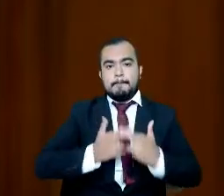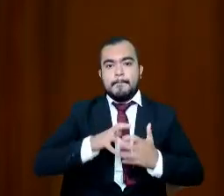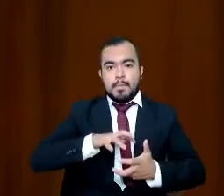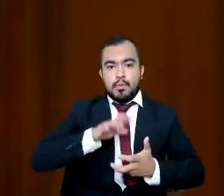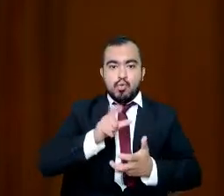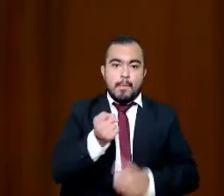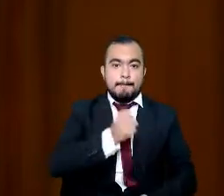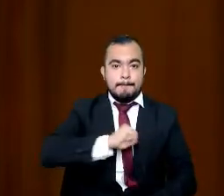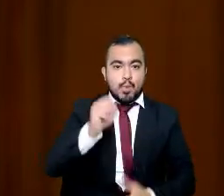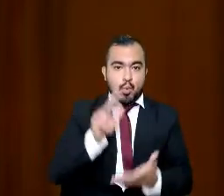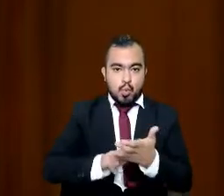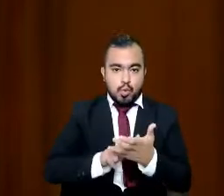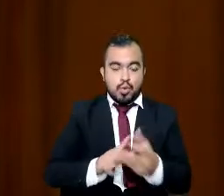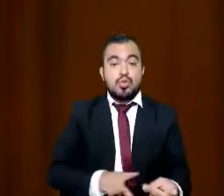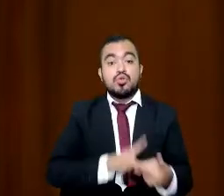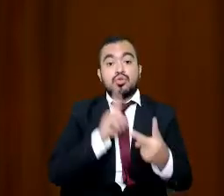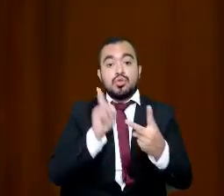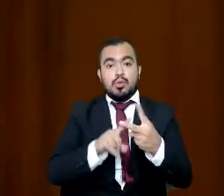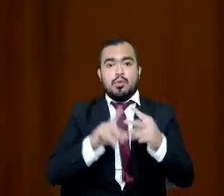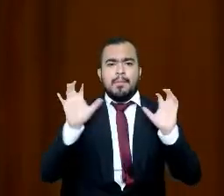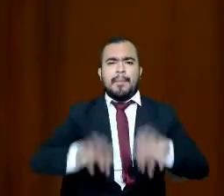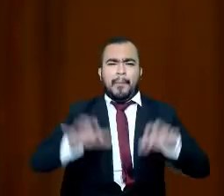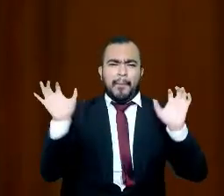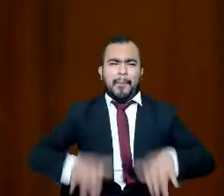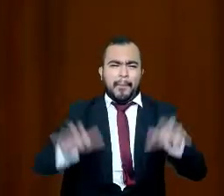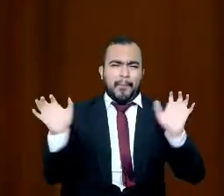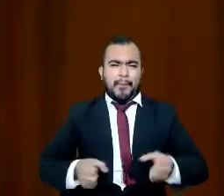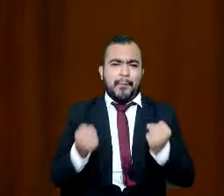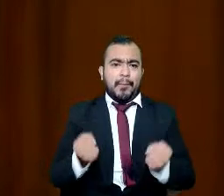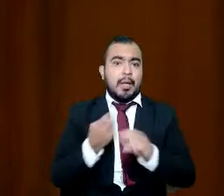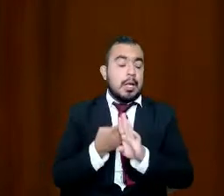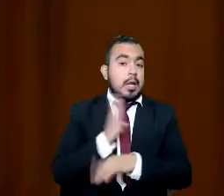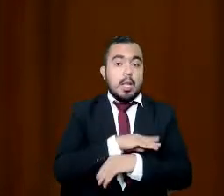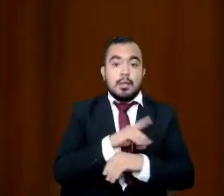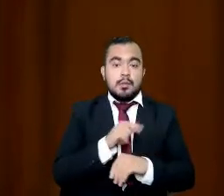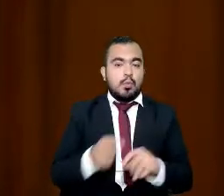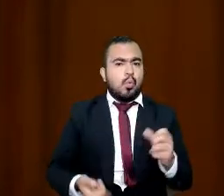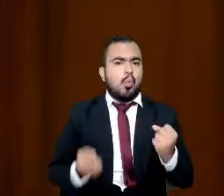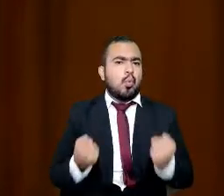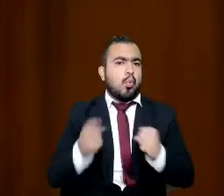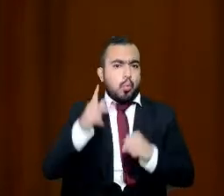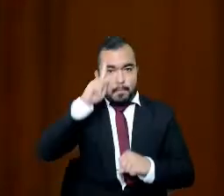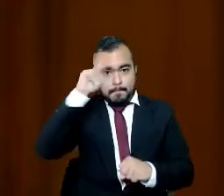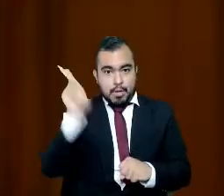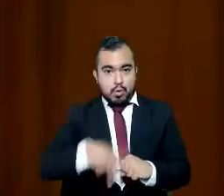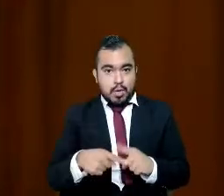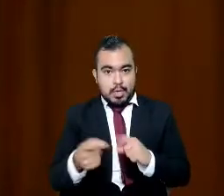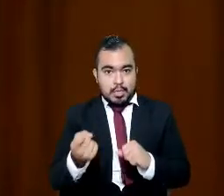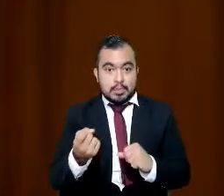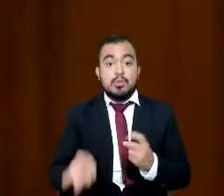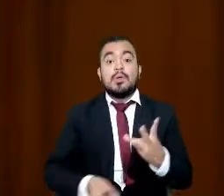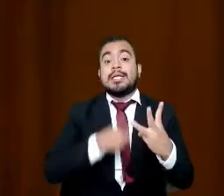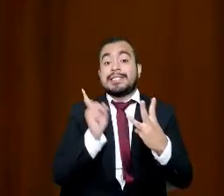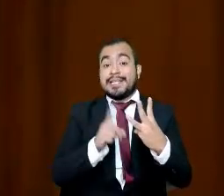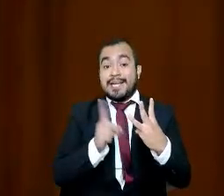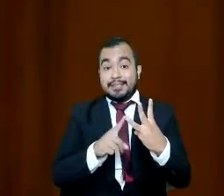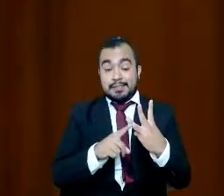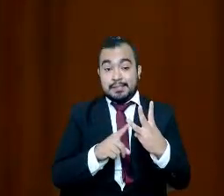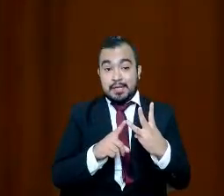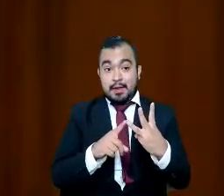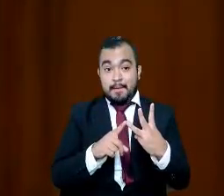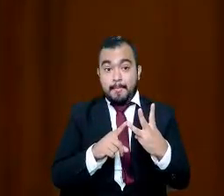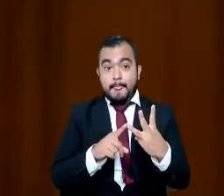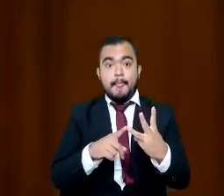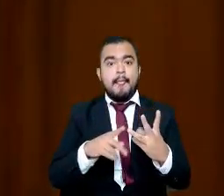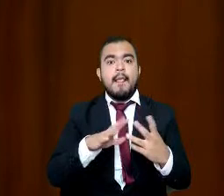Dos, nos ha llovido como nunca antes. Tres, para variar, la vida